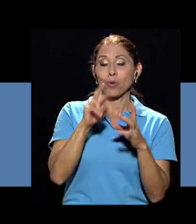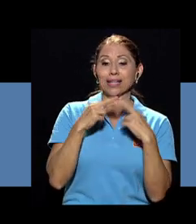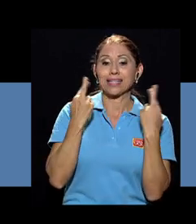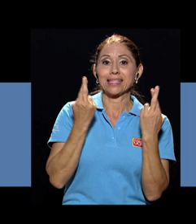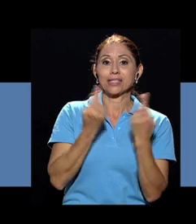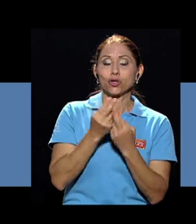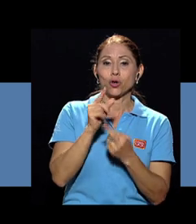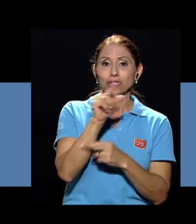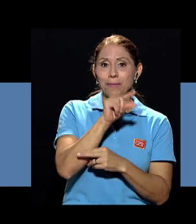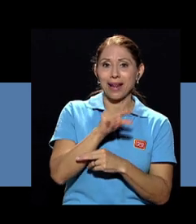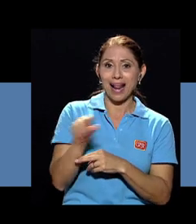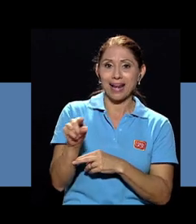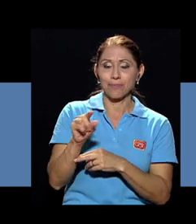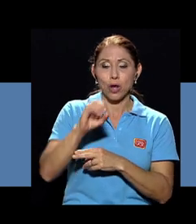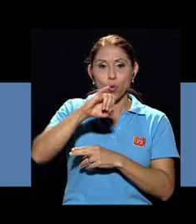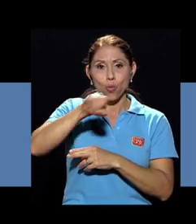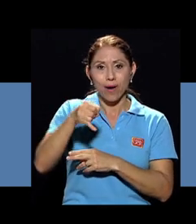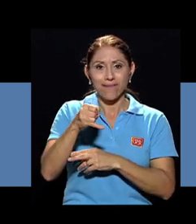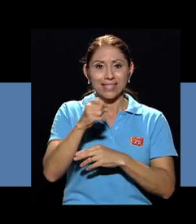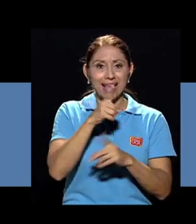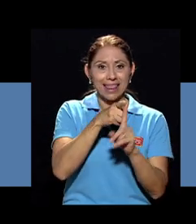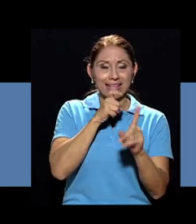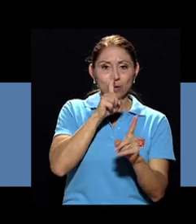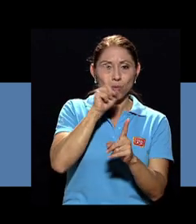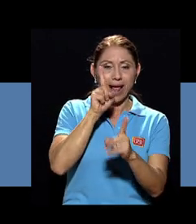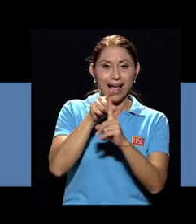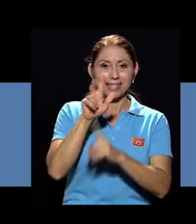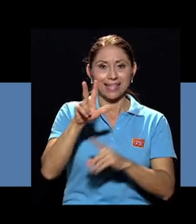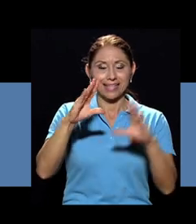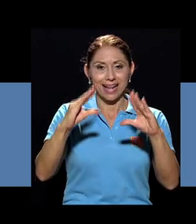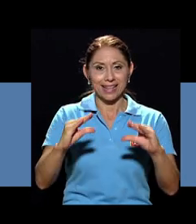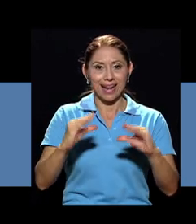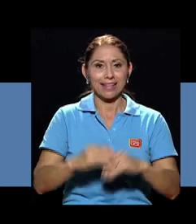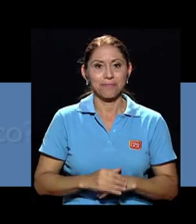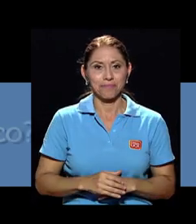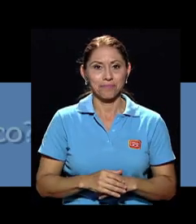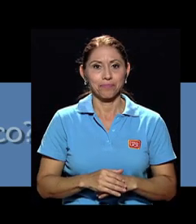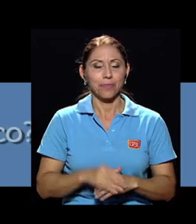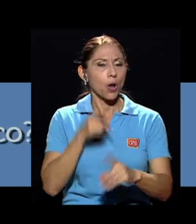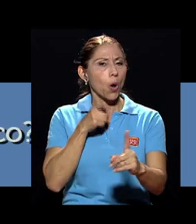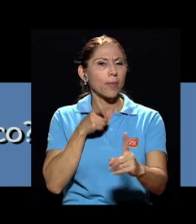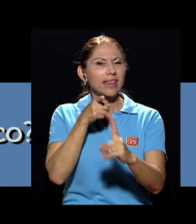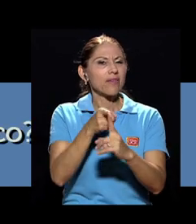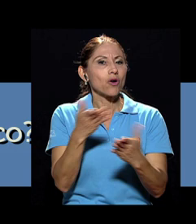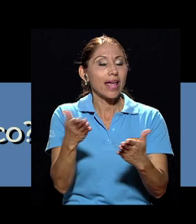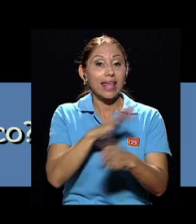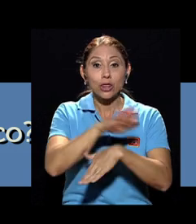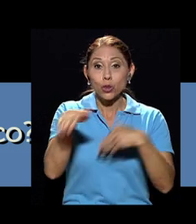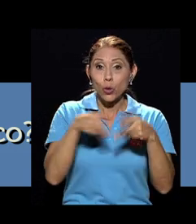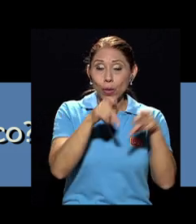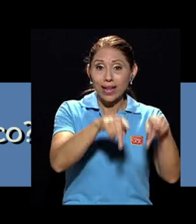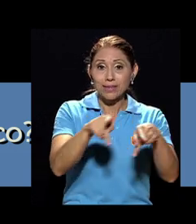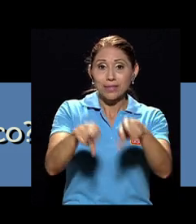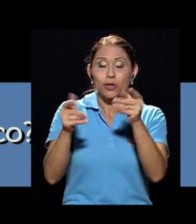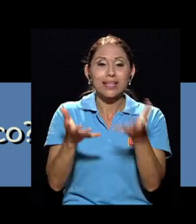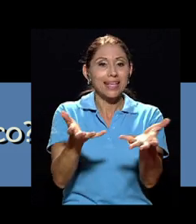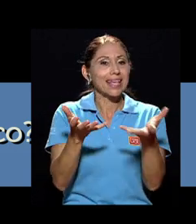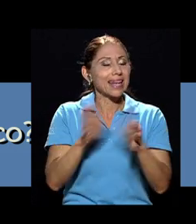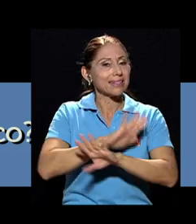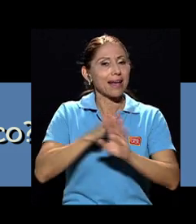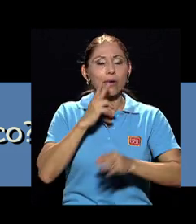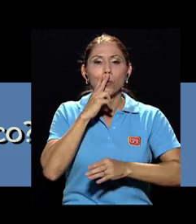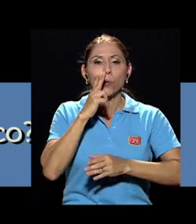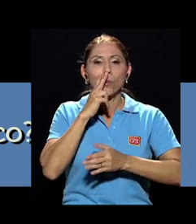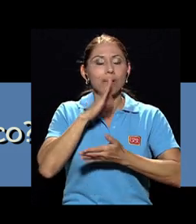semanal los días jueves de 1 a 3 de la tarde. Okay, el objetivo es poder reunir a todas aquellas personas que quieren